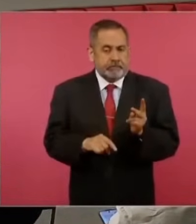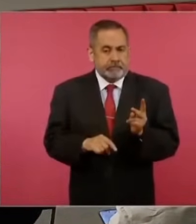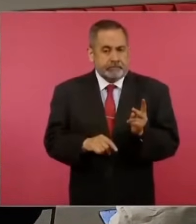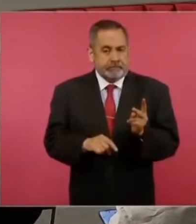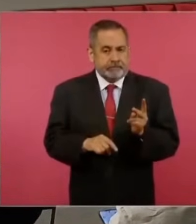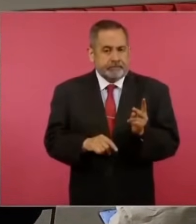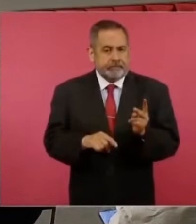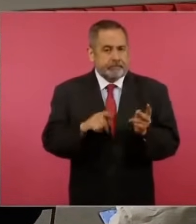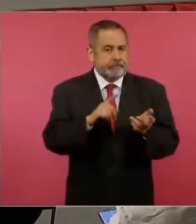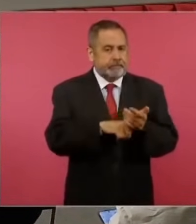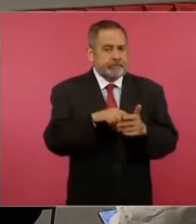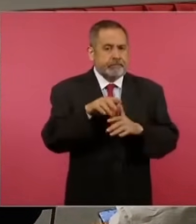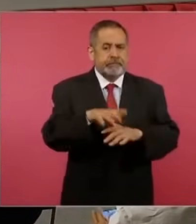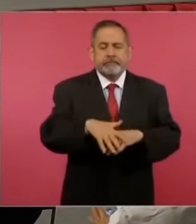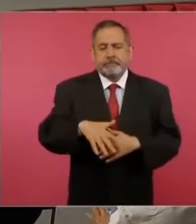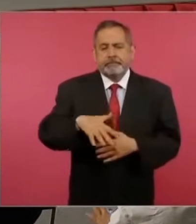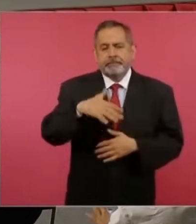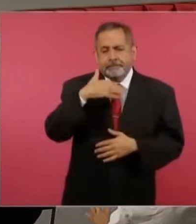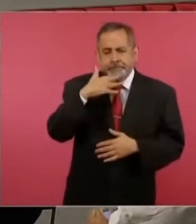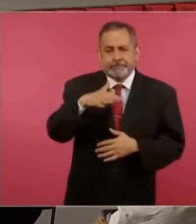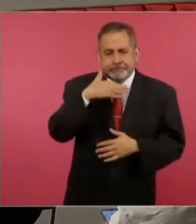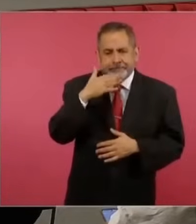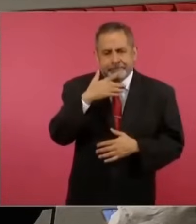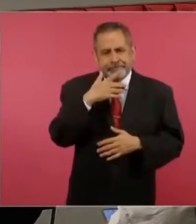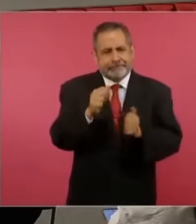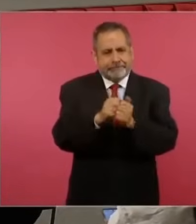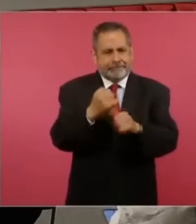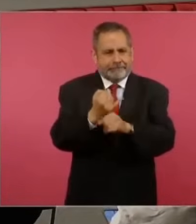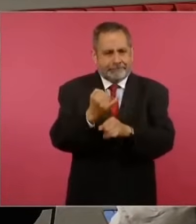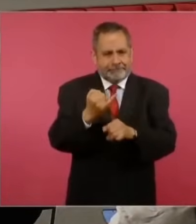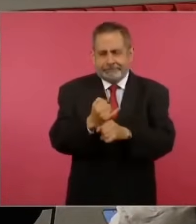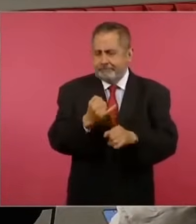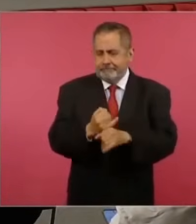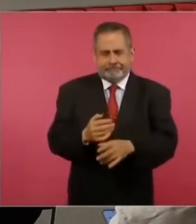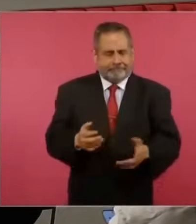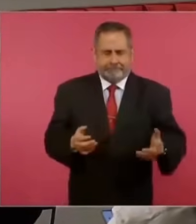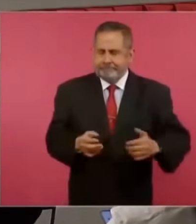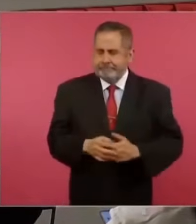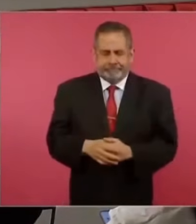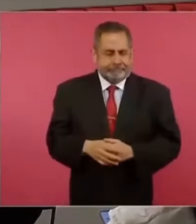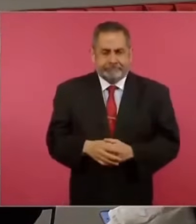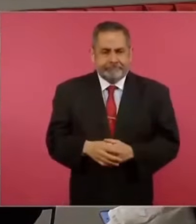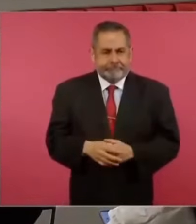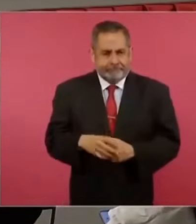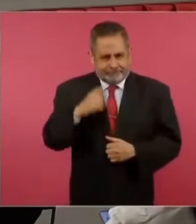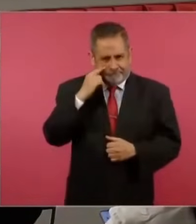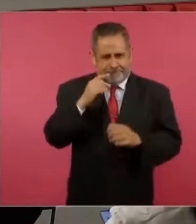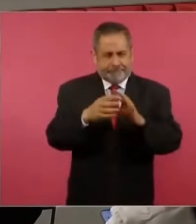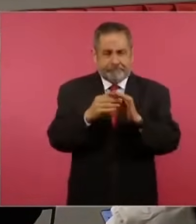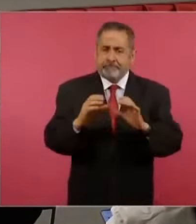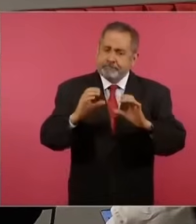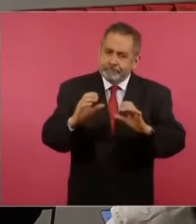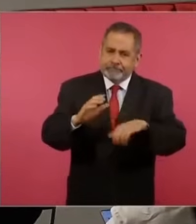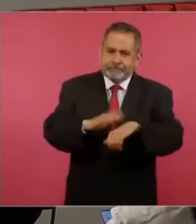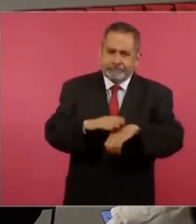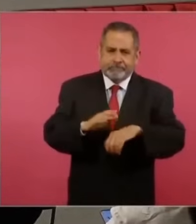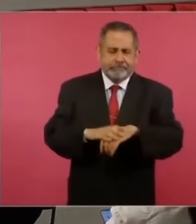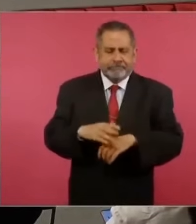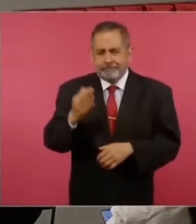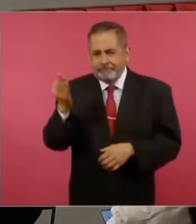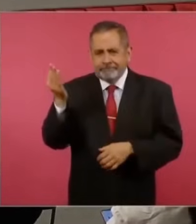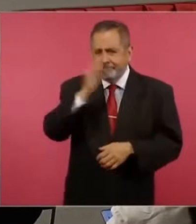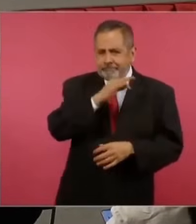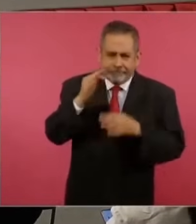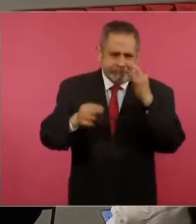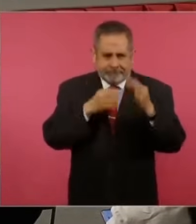los fraudes que se generan por internet. Vamos a presentar una actualización de los deepfakes